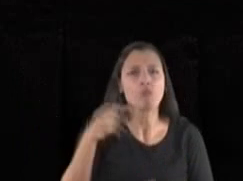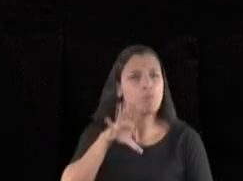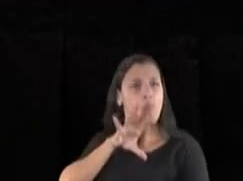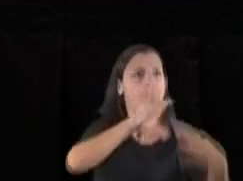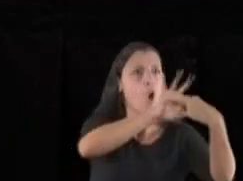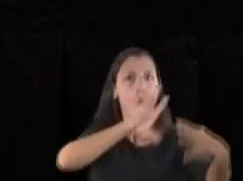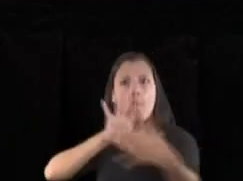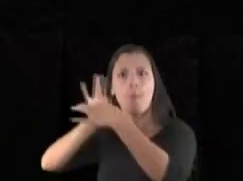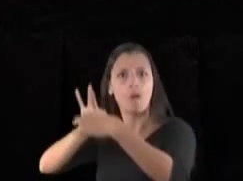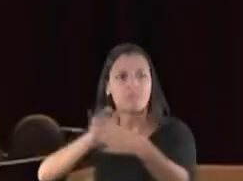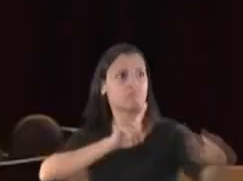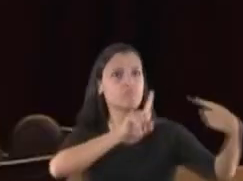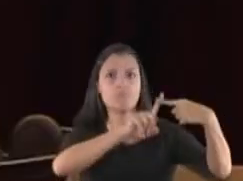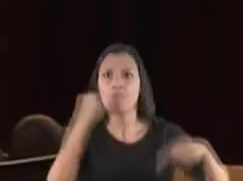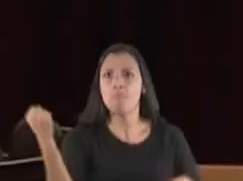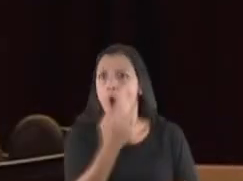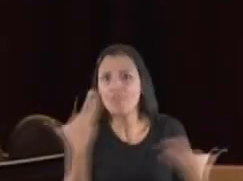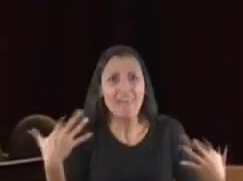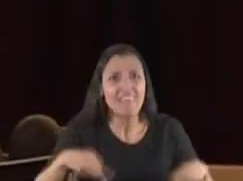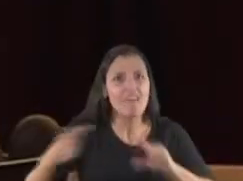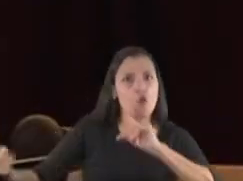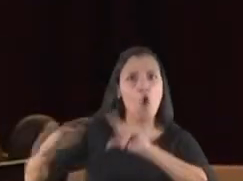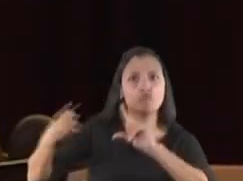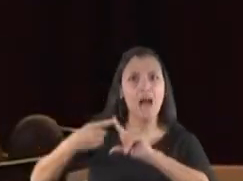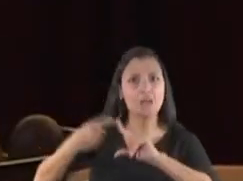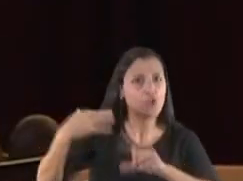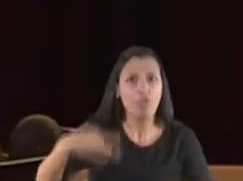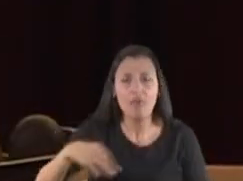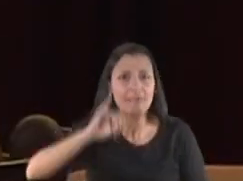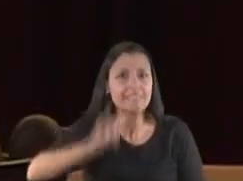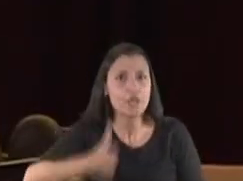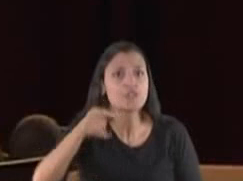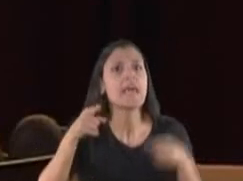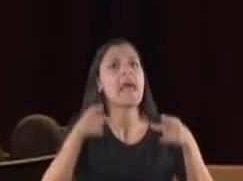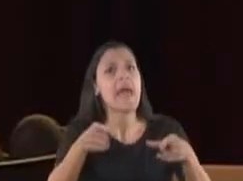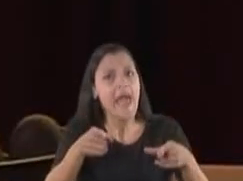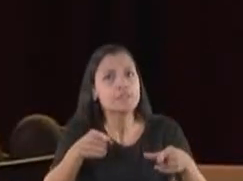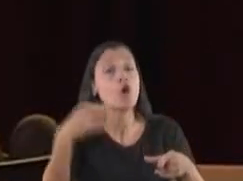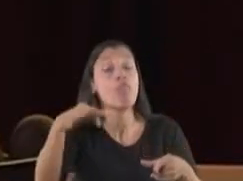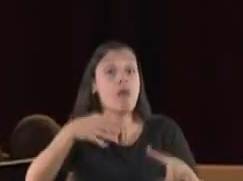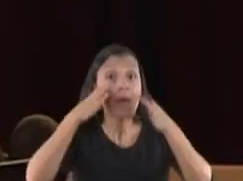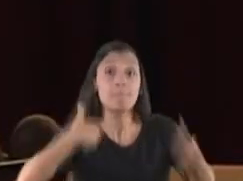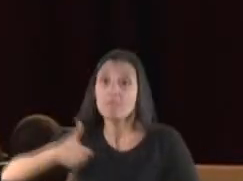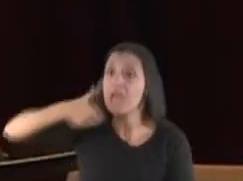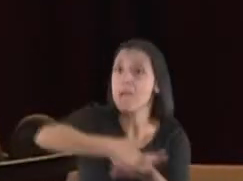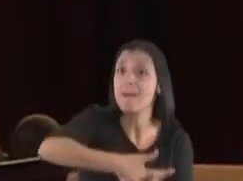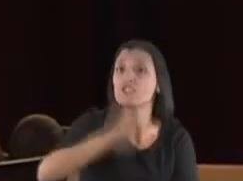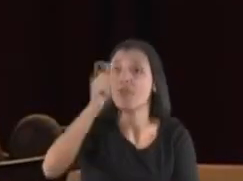costas es imperiosa. Es imperiosa. Y eso supone una gran inversión. ¿De quién? De los